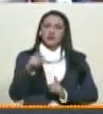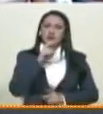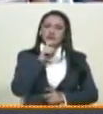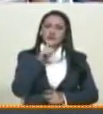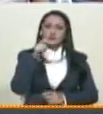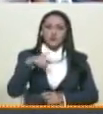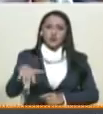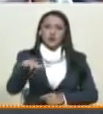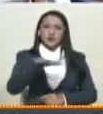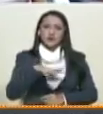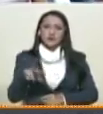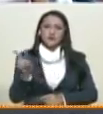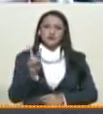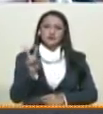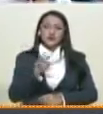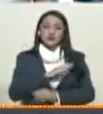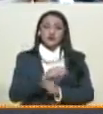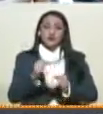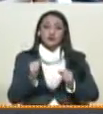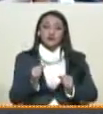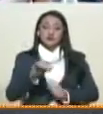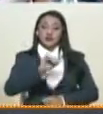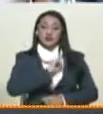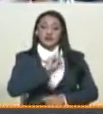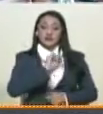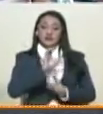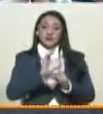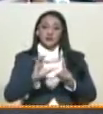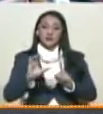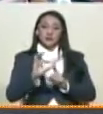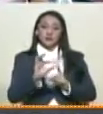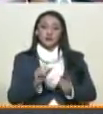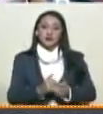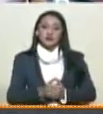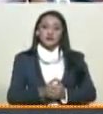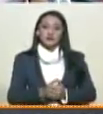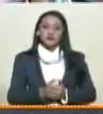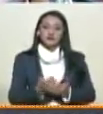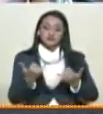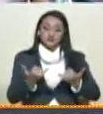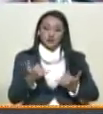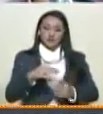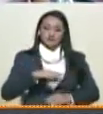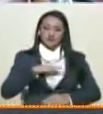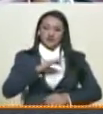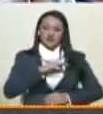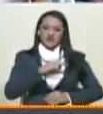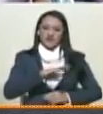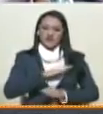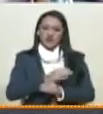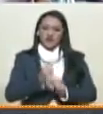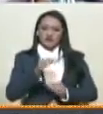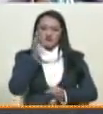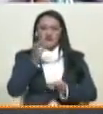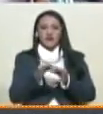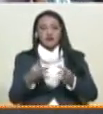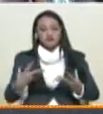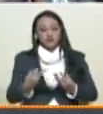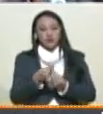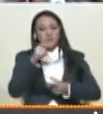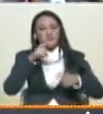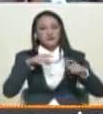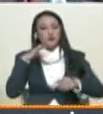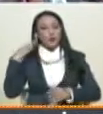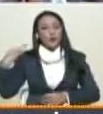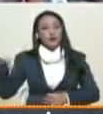pueblo venezolano, su gran fortaleza es la identidad cultural. Por eso estamos aquí hoy llenos de fuerza, de fe, esperanza y optimismo, acompañando a la gente de